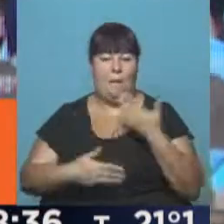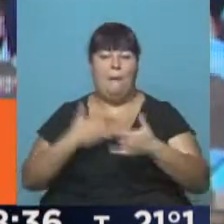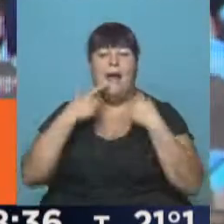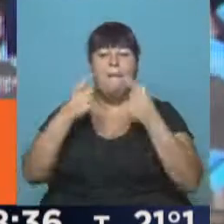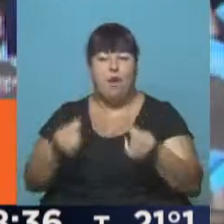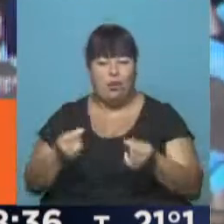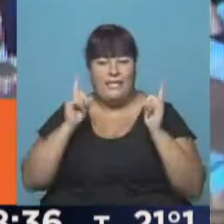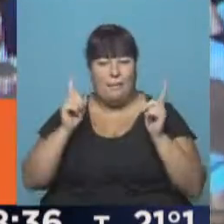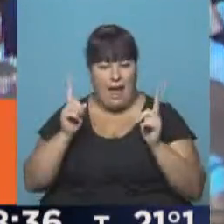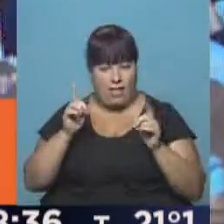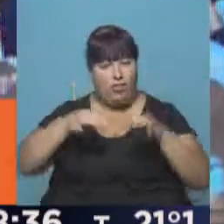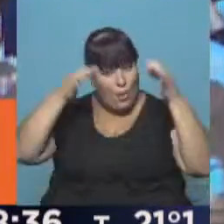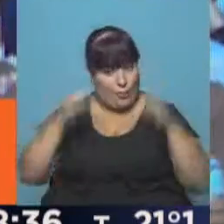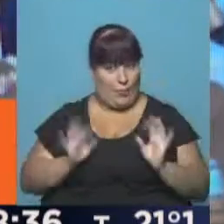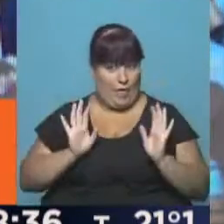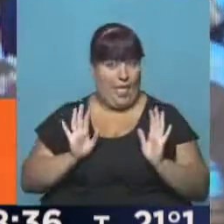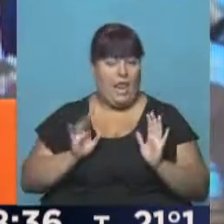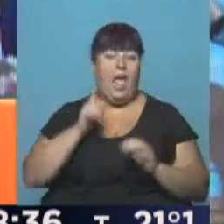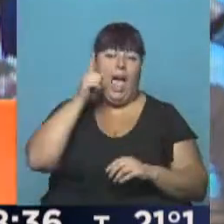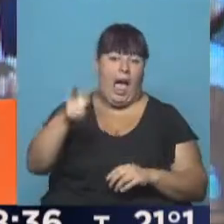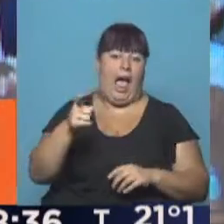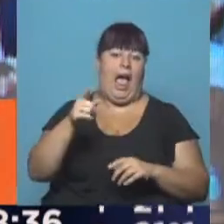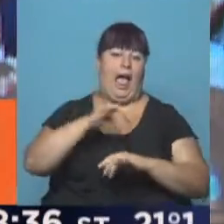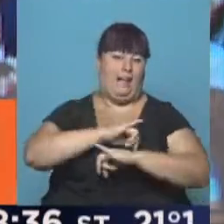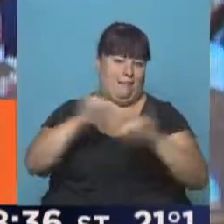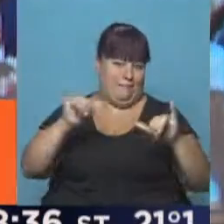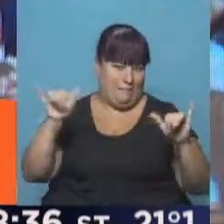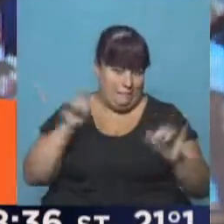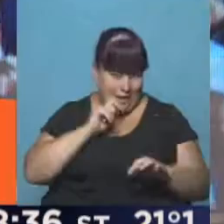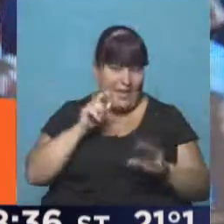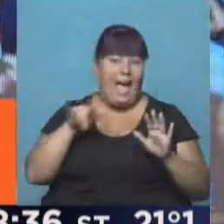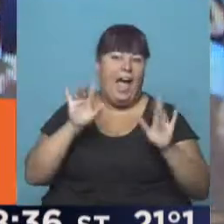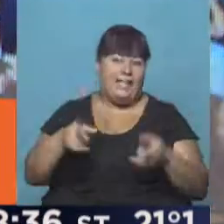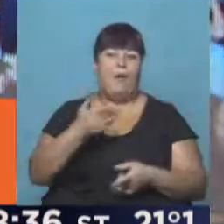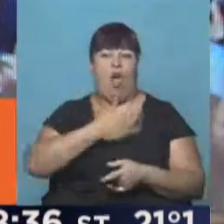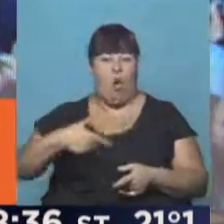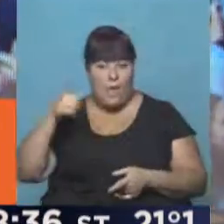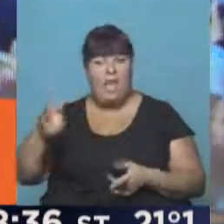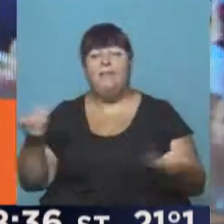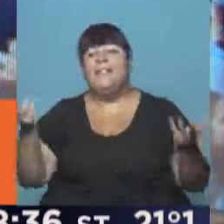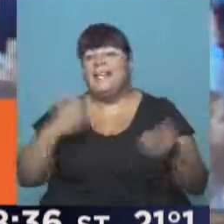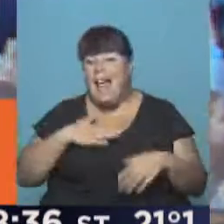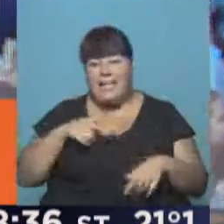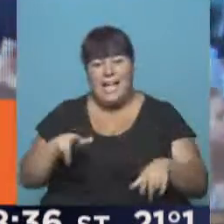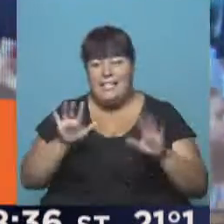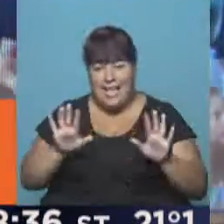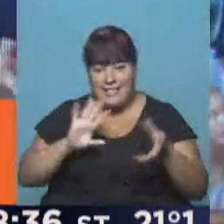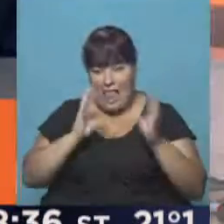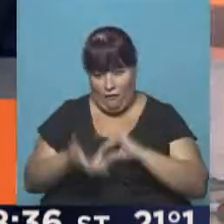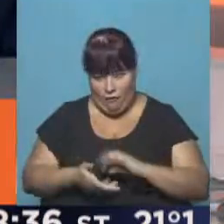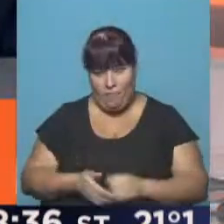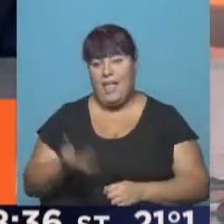protesta docente legítima a los medios y así al gobierno porque lamentablemente ese es el camino